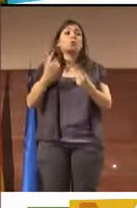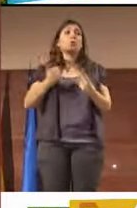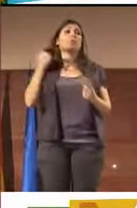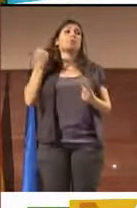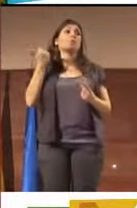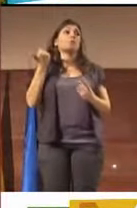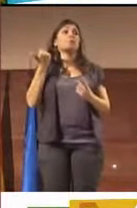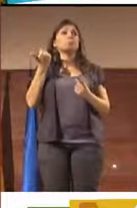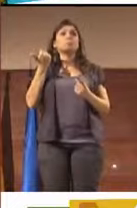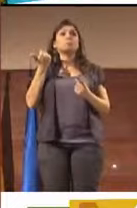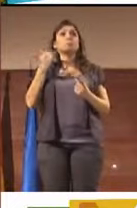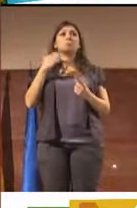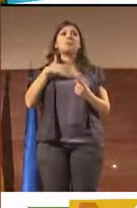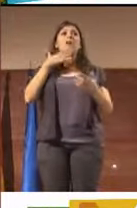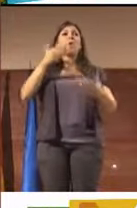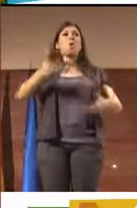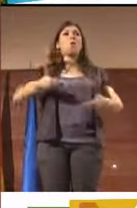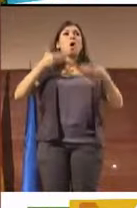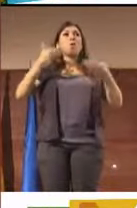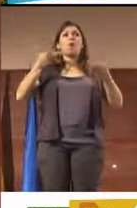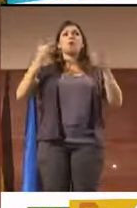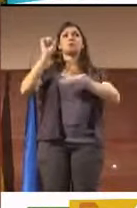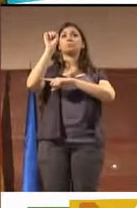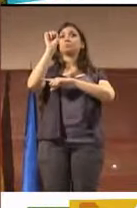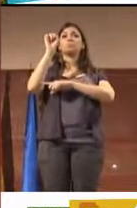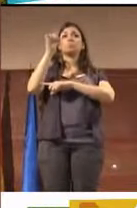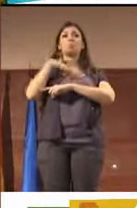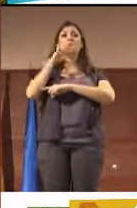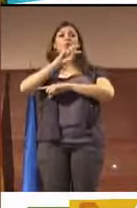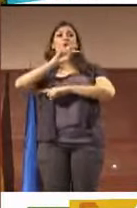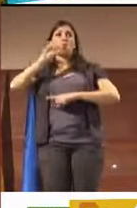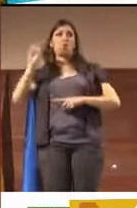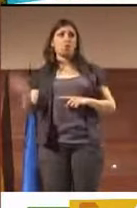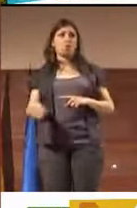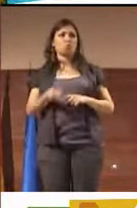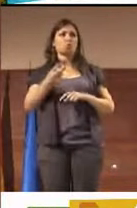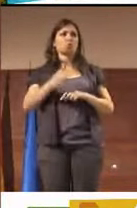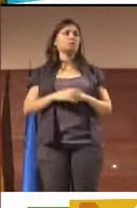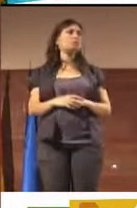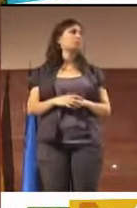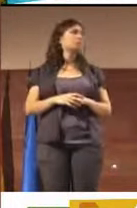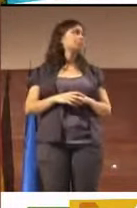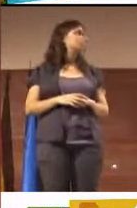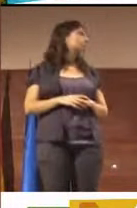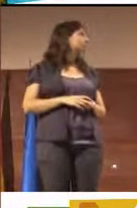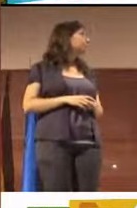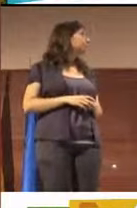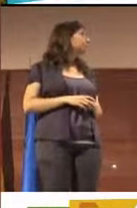que son posturas diferentes a la sedestación para trabajar, como puede ser bipedestación.